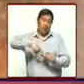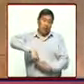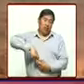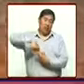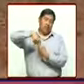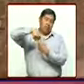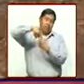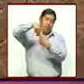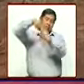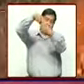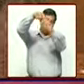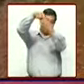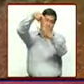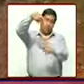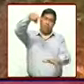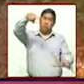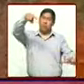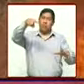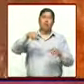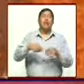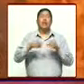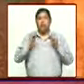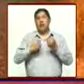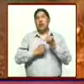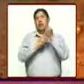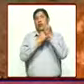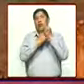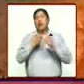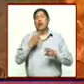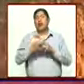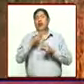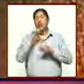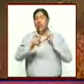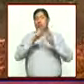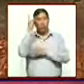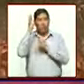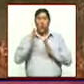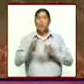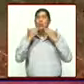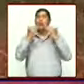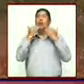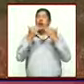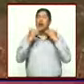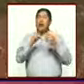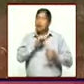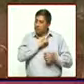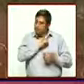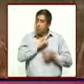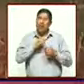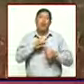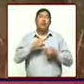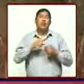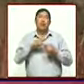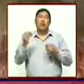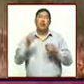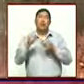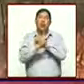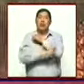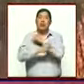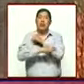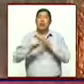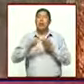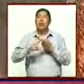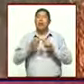para fortalecer por aire el combate contra el fuego. A nombre del pueblo boliviano agradecemos estos importantes gestos de solidaridad de países